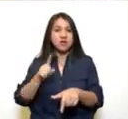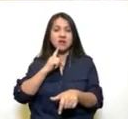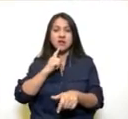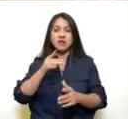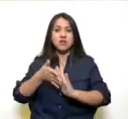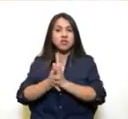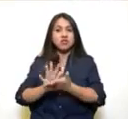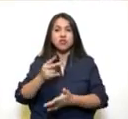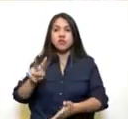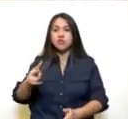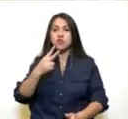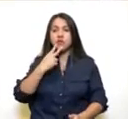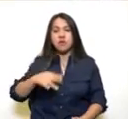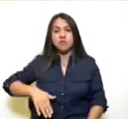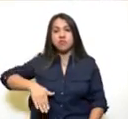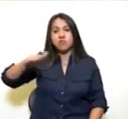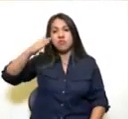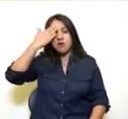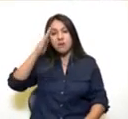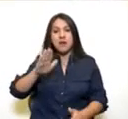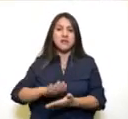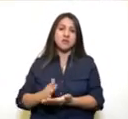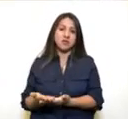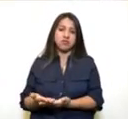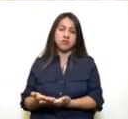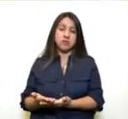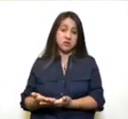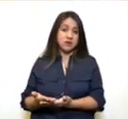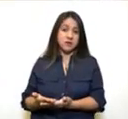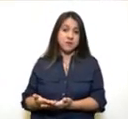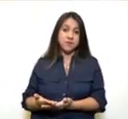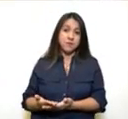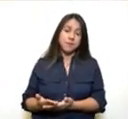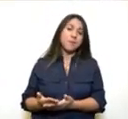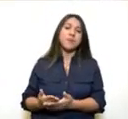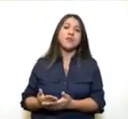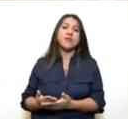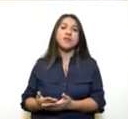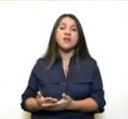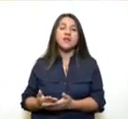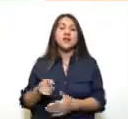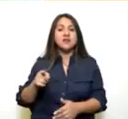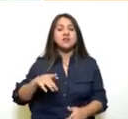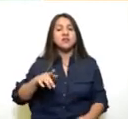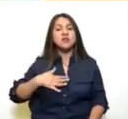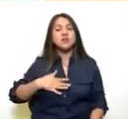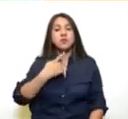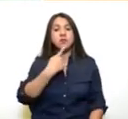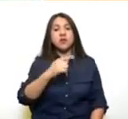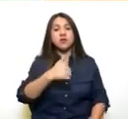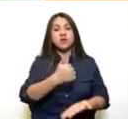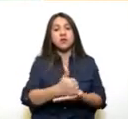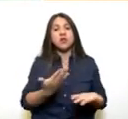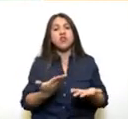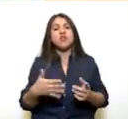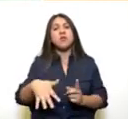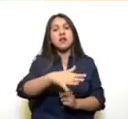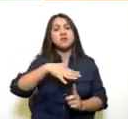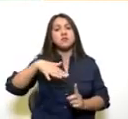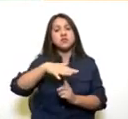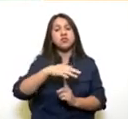toda su vida una mala salud en términos estructurales eso quería preguntarle alcaldesa como en la situación